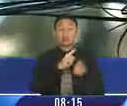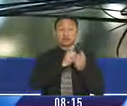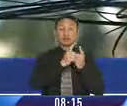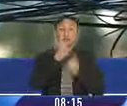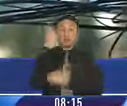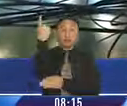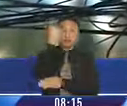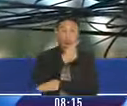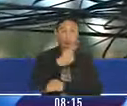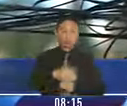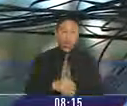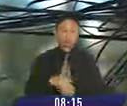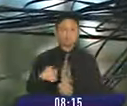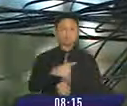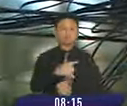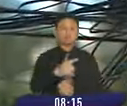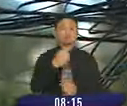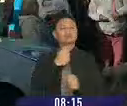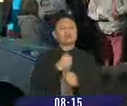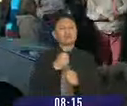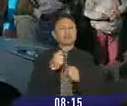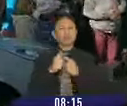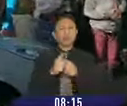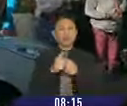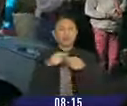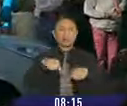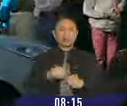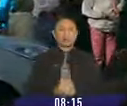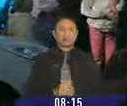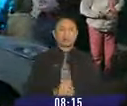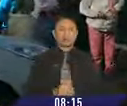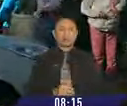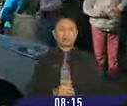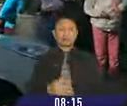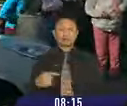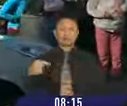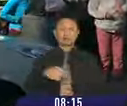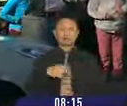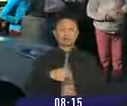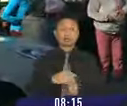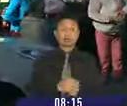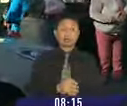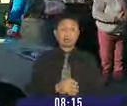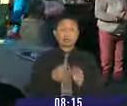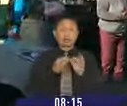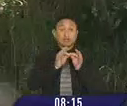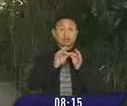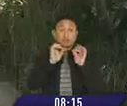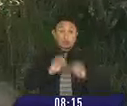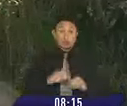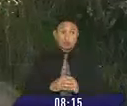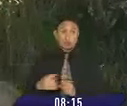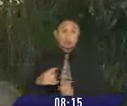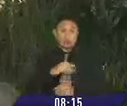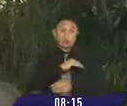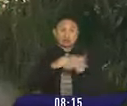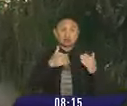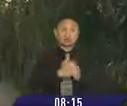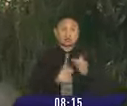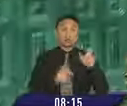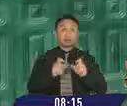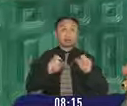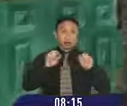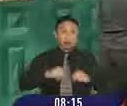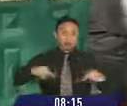El trabajo urgente solicitado por los moradores del Valle de Puengasí busca que a partir de dichos arreglos se mejore la circulación de los